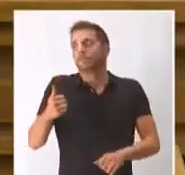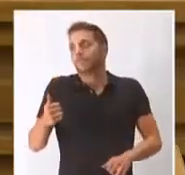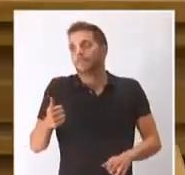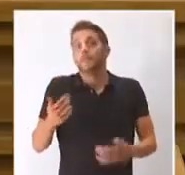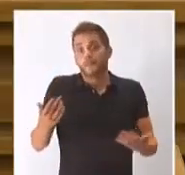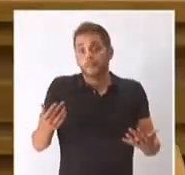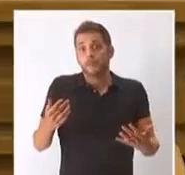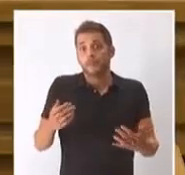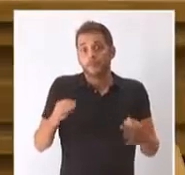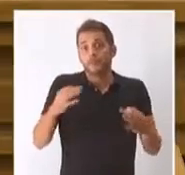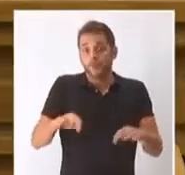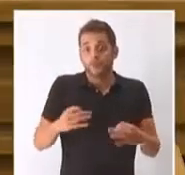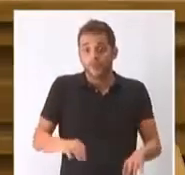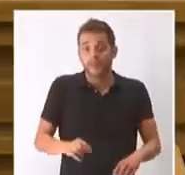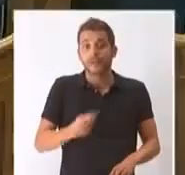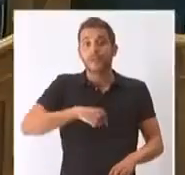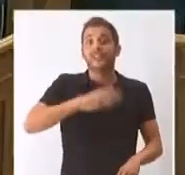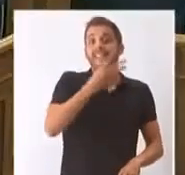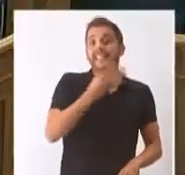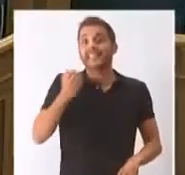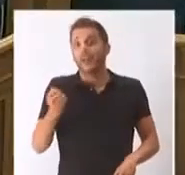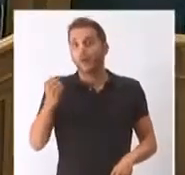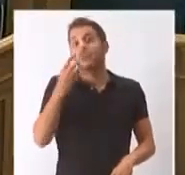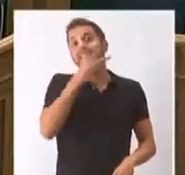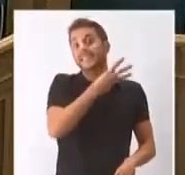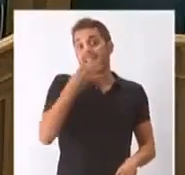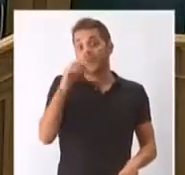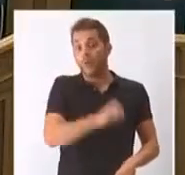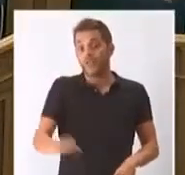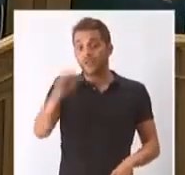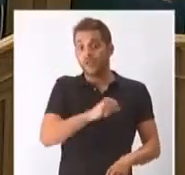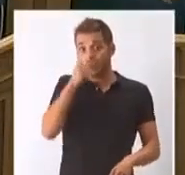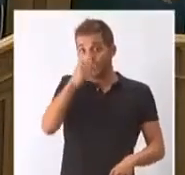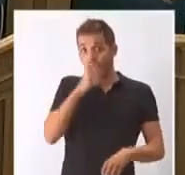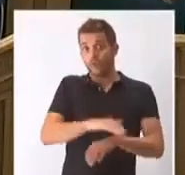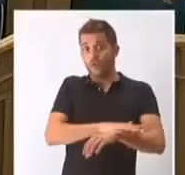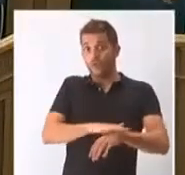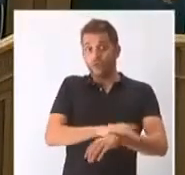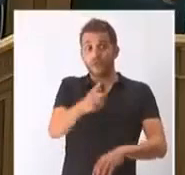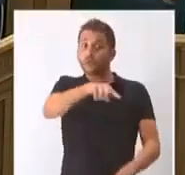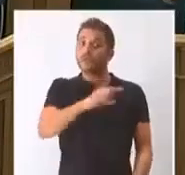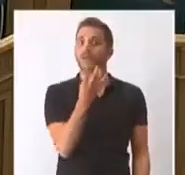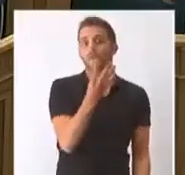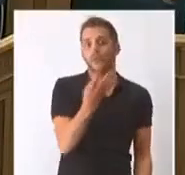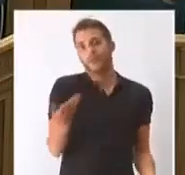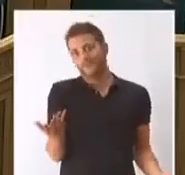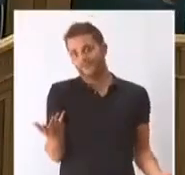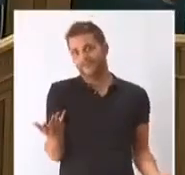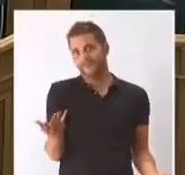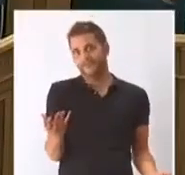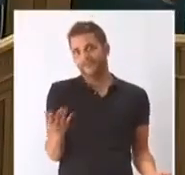ustedes llevan cuatro años nosotros gobernamos 34-34 pero es que encima pero es que encima